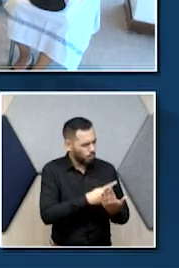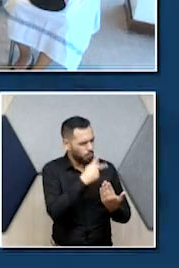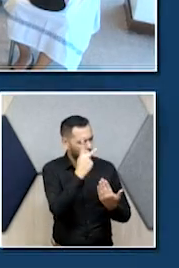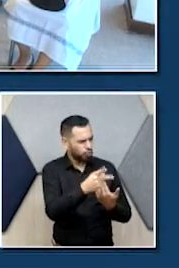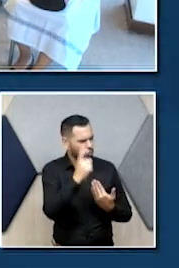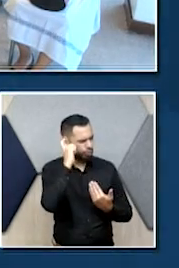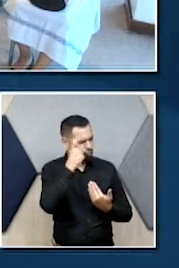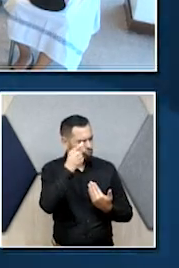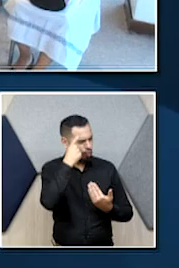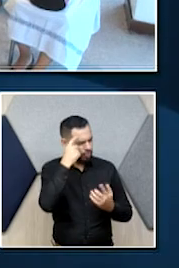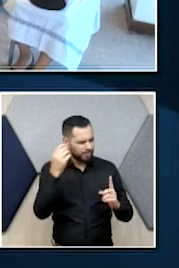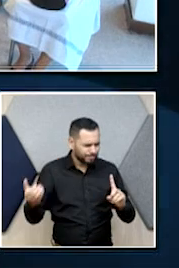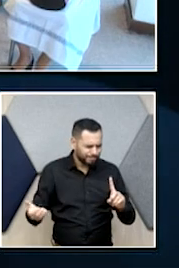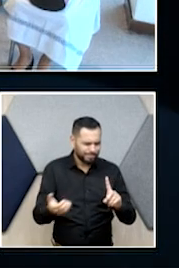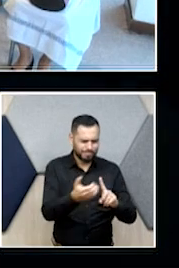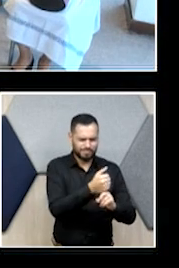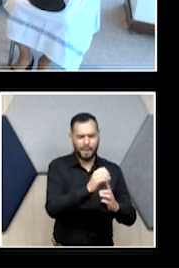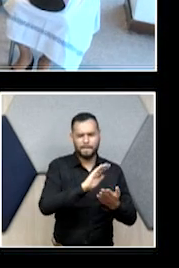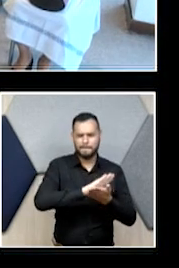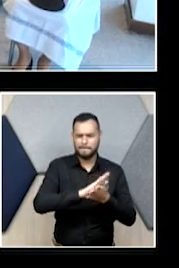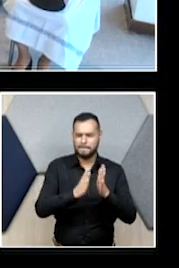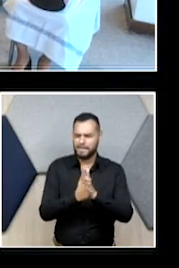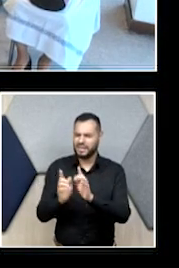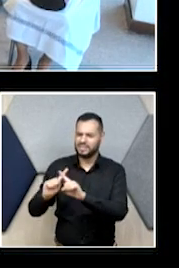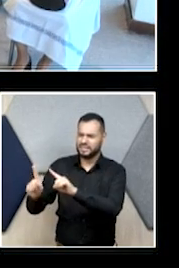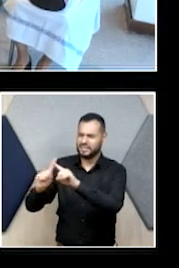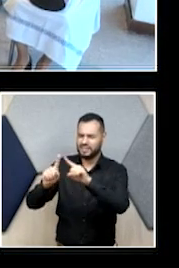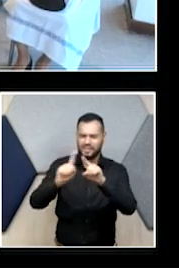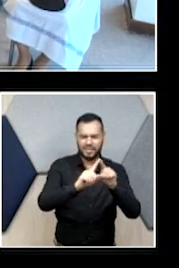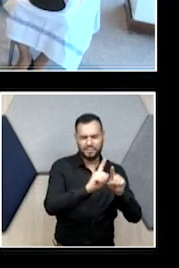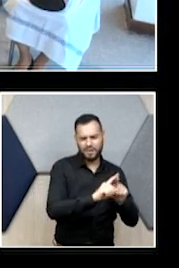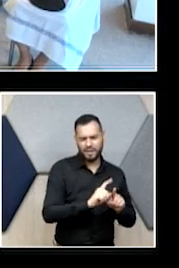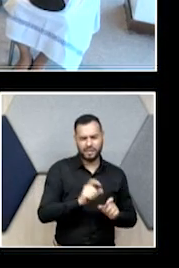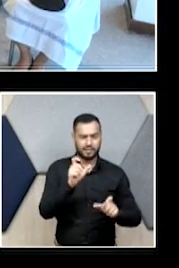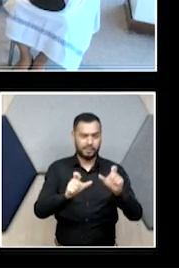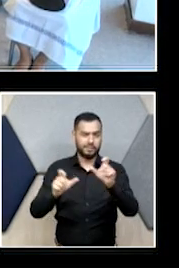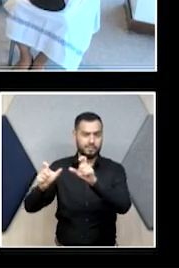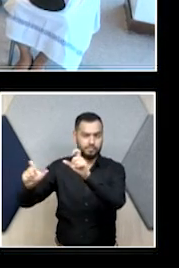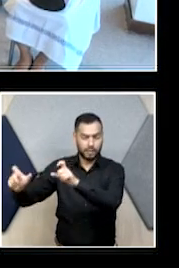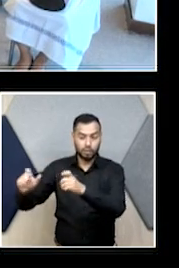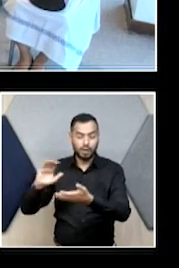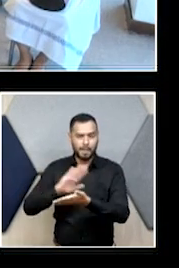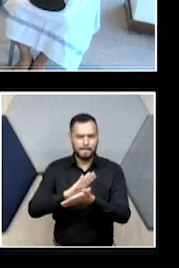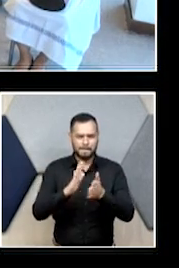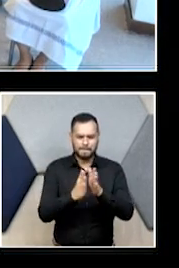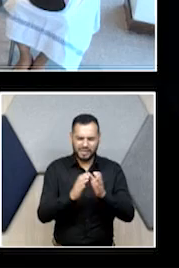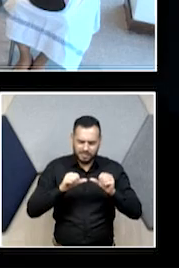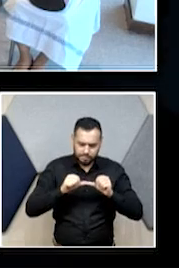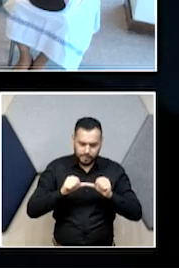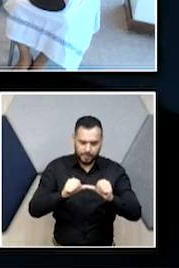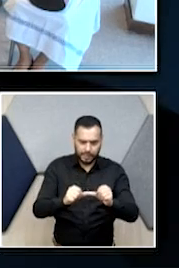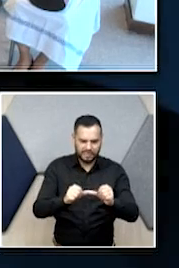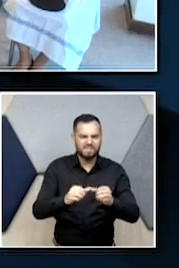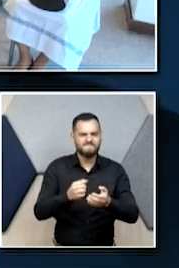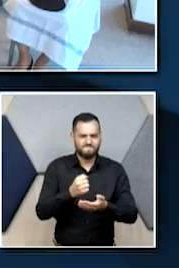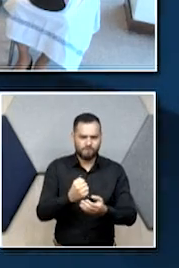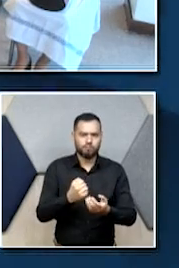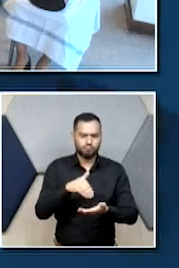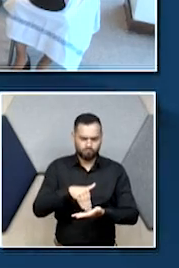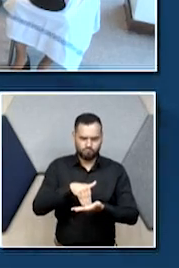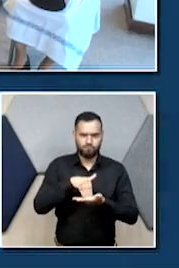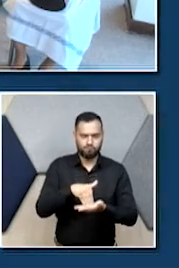con diversos actores buscando una paz permanente, estable y general. La JEP